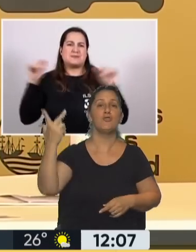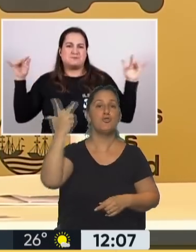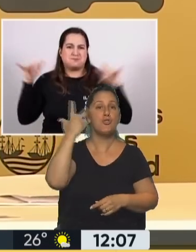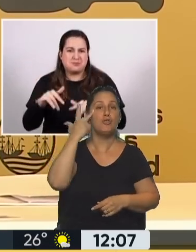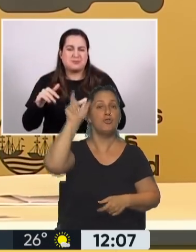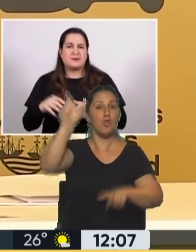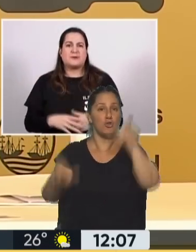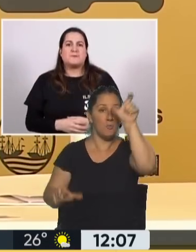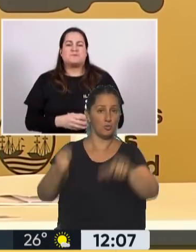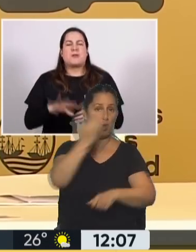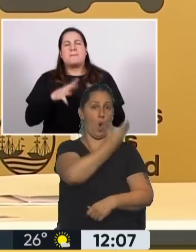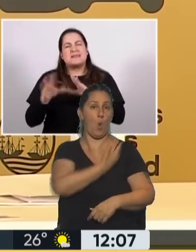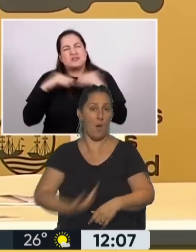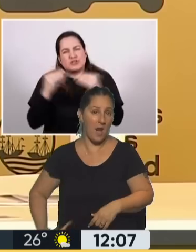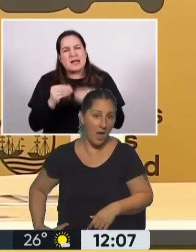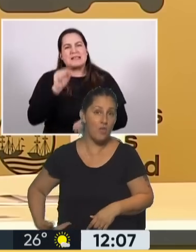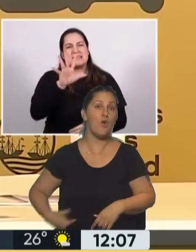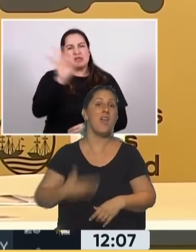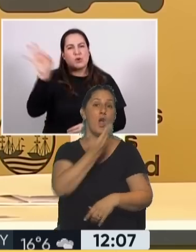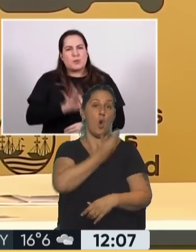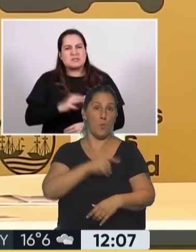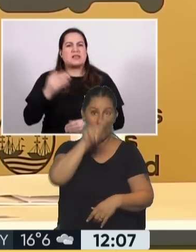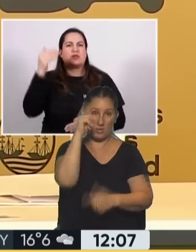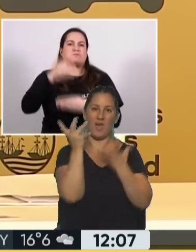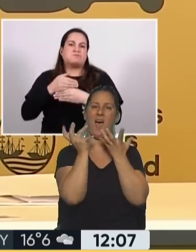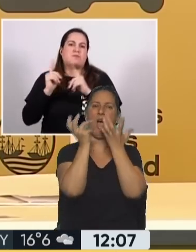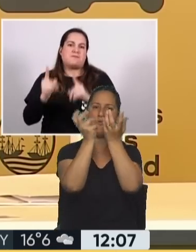los gobernadores que están apoyando al gobierno